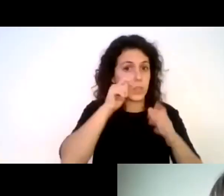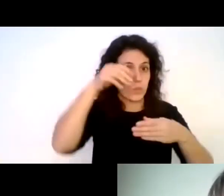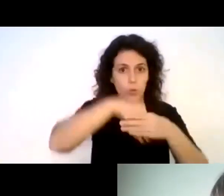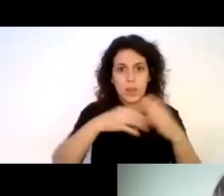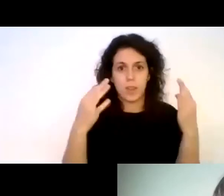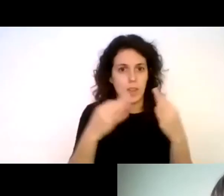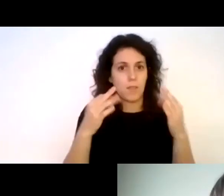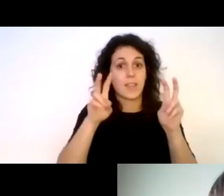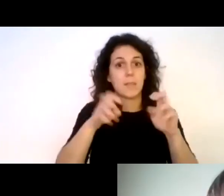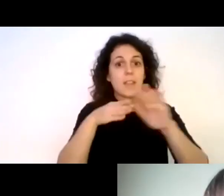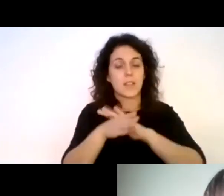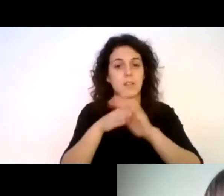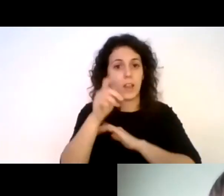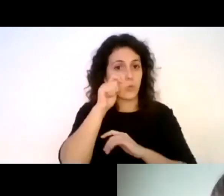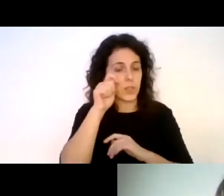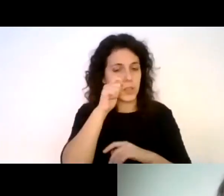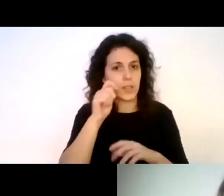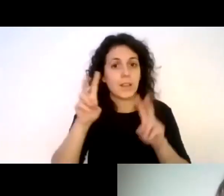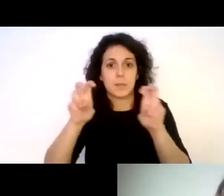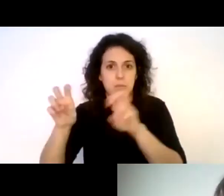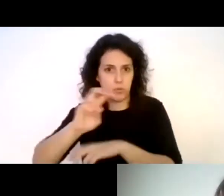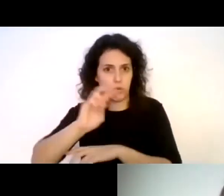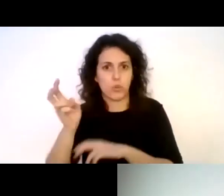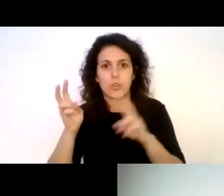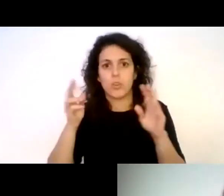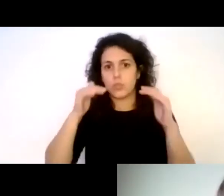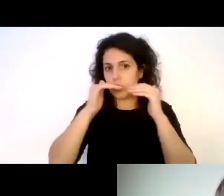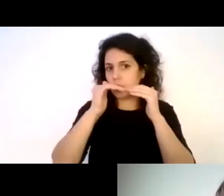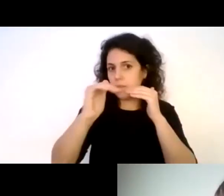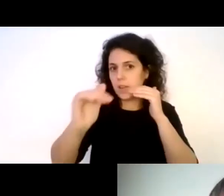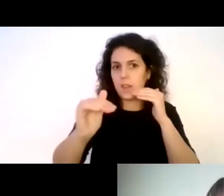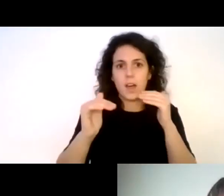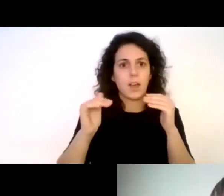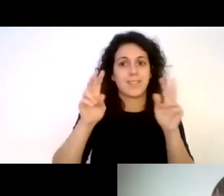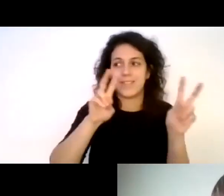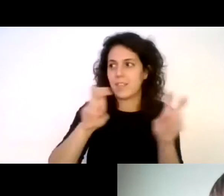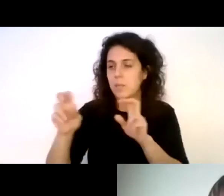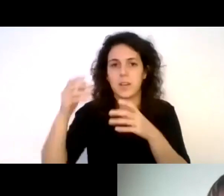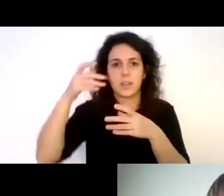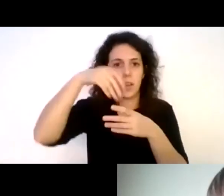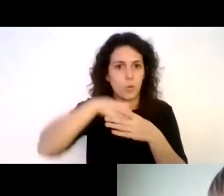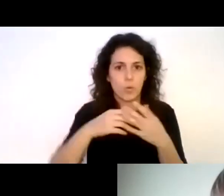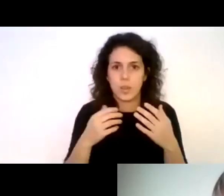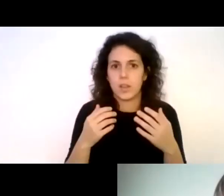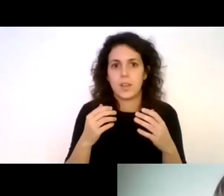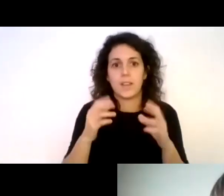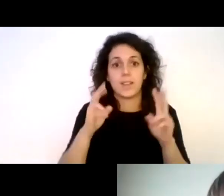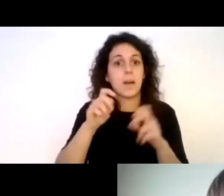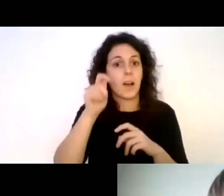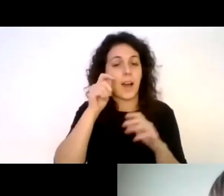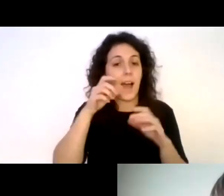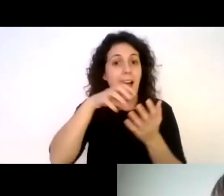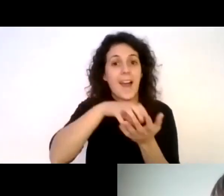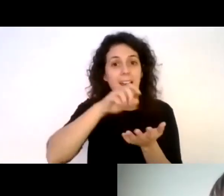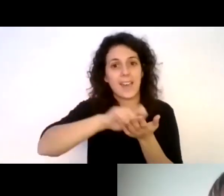en accesibilidad turística y en cualquier otro tema, sostenibilidad o cualquier otro tema que queramos abordar en, como estrategia turística. Primero nos tenemos